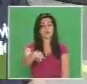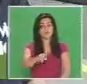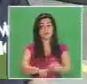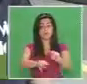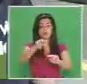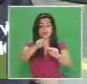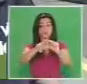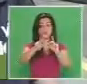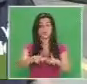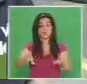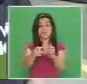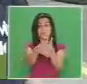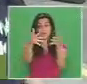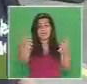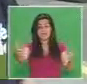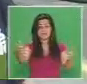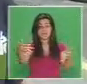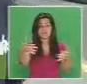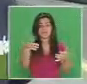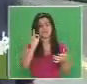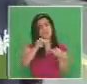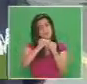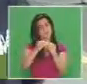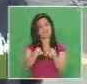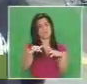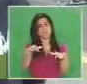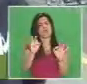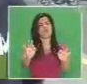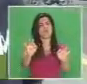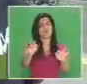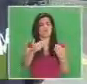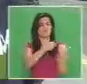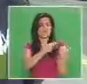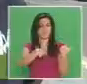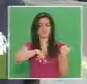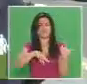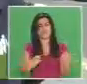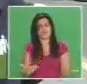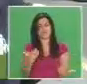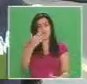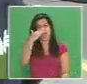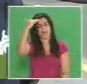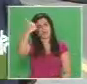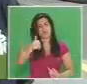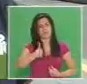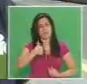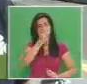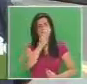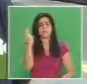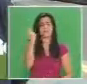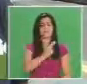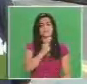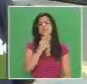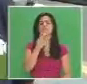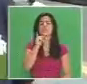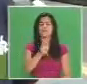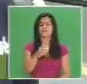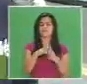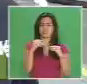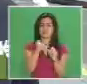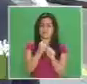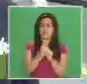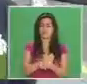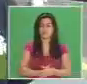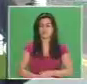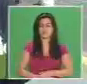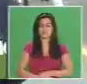edificaciones con de mayor envergadura en buenas condiciones. Es nuestra responsabilidad, somos personas adultas y comprometidos con lo que conocemos como trabajo voluntario.